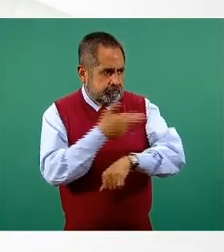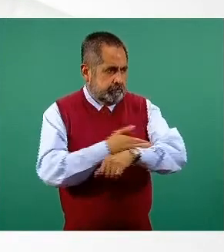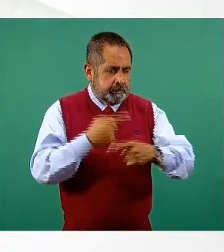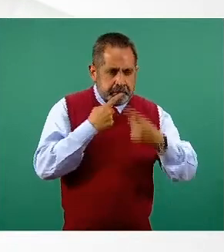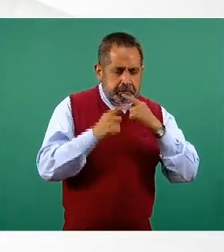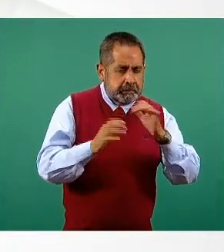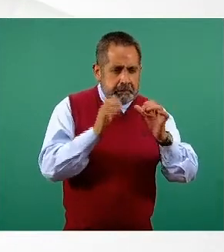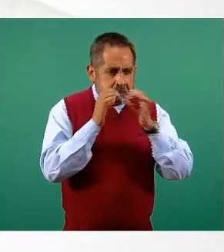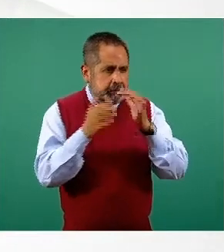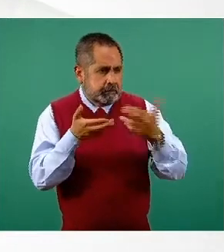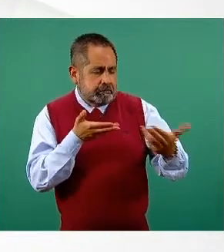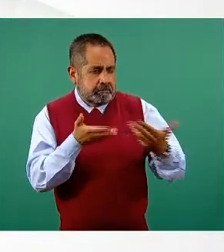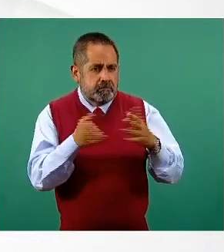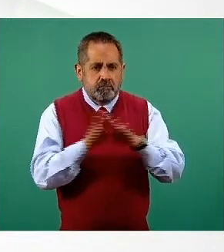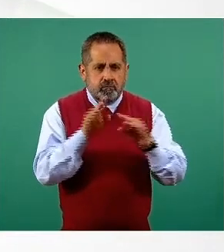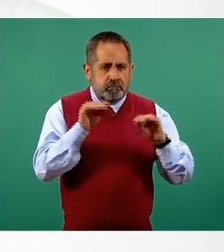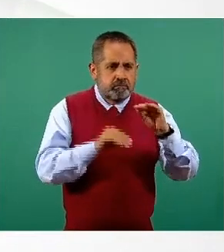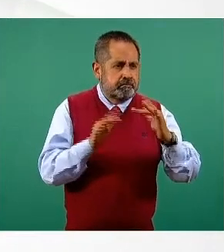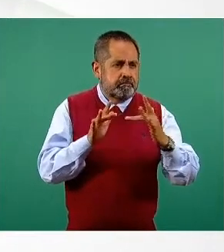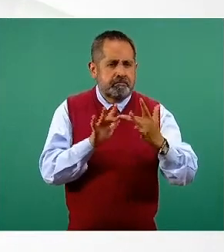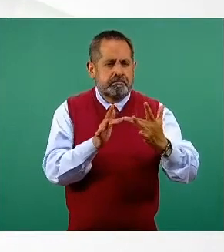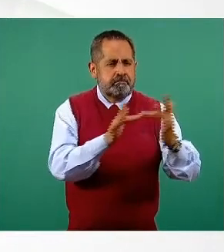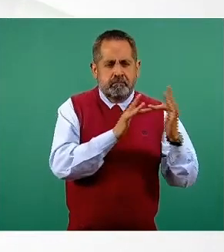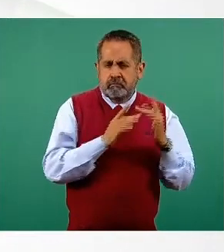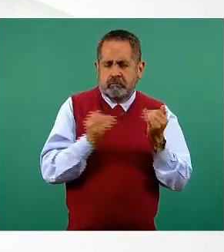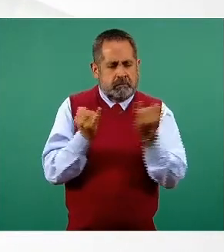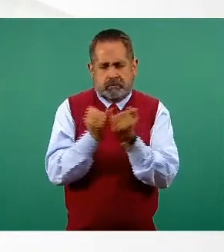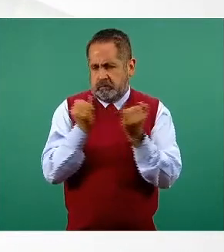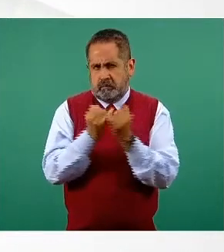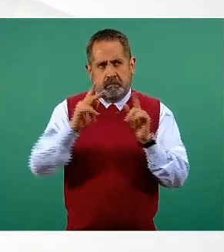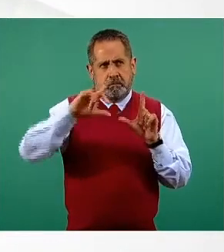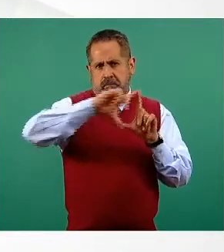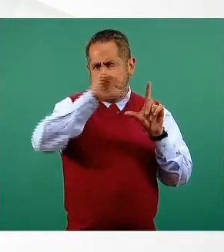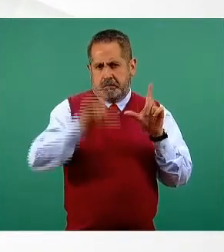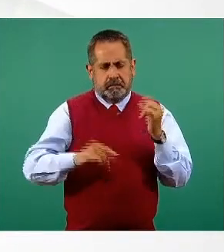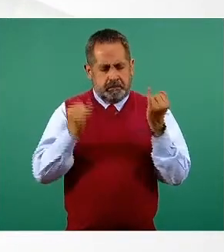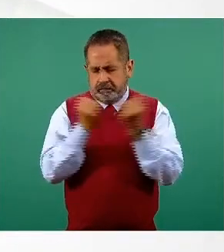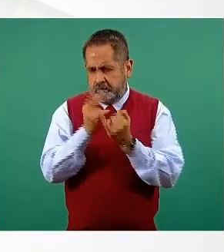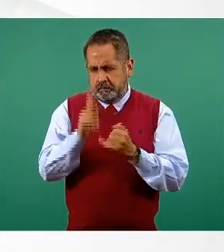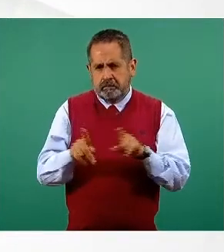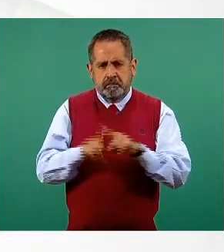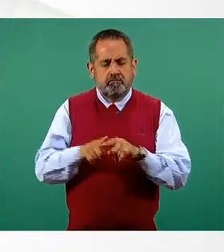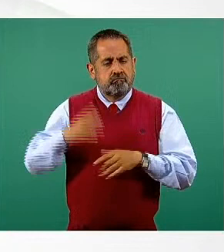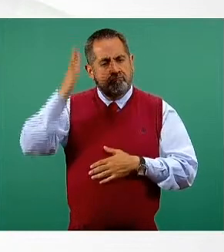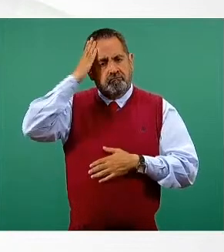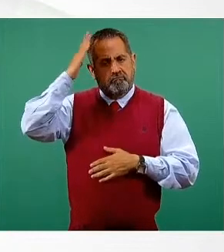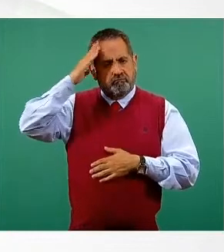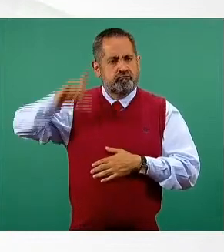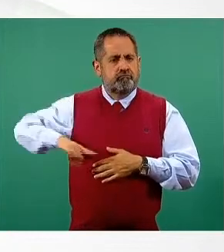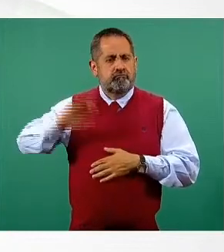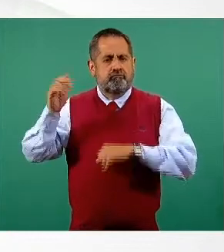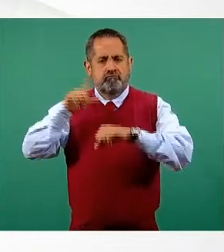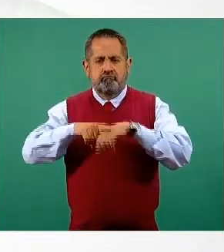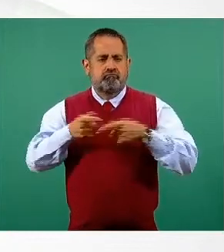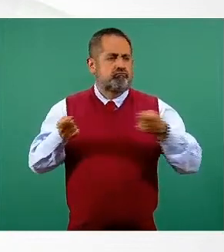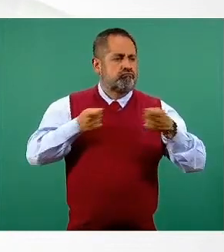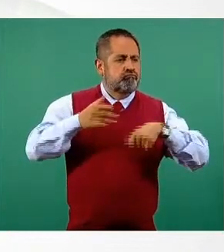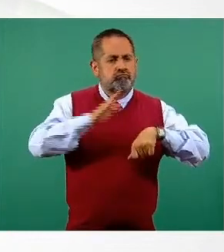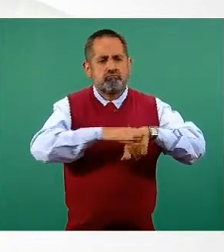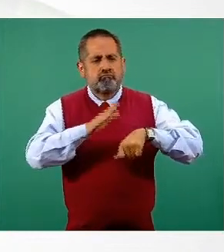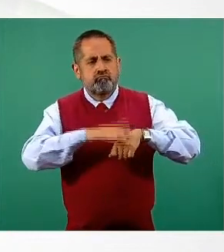de comunicación, de vinculación, como se hizo en todo el país y guiado siempre por el Gobierno federal. Recuerdo muy